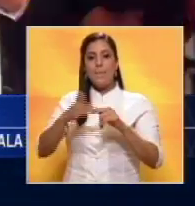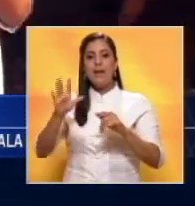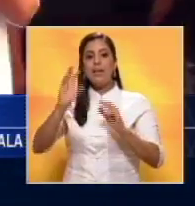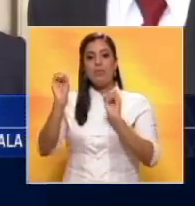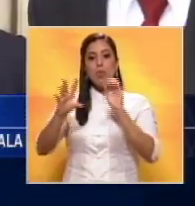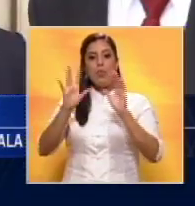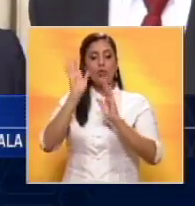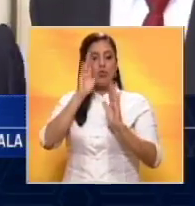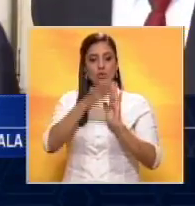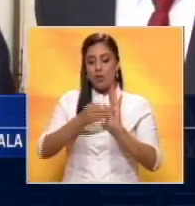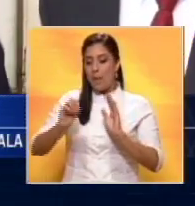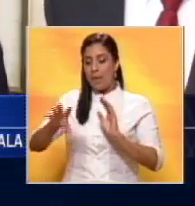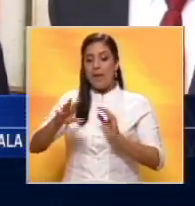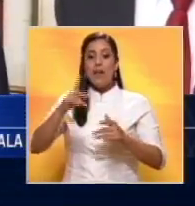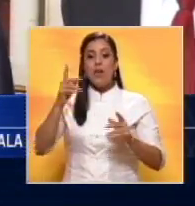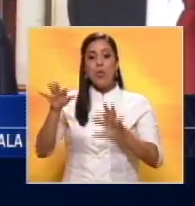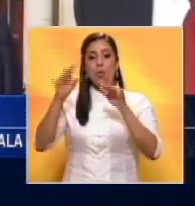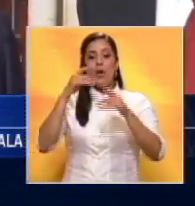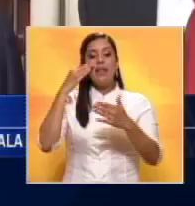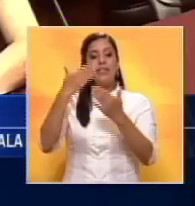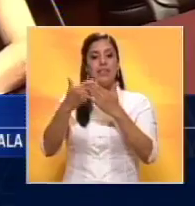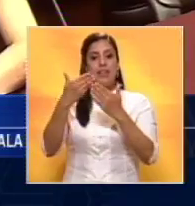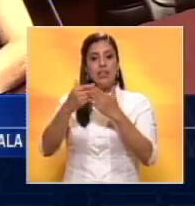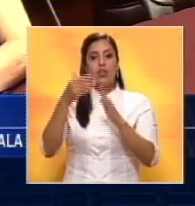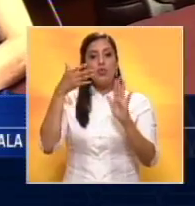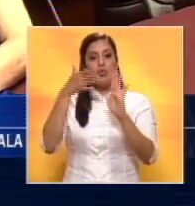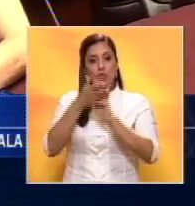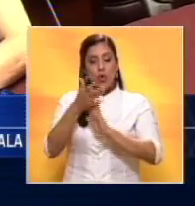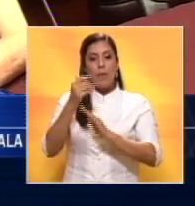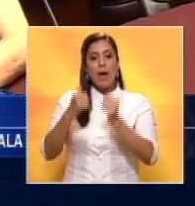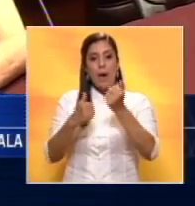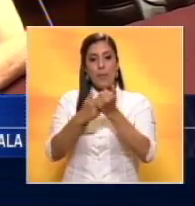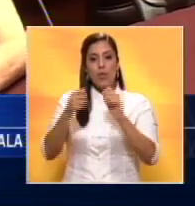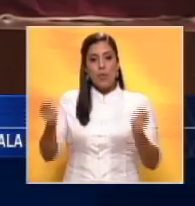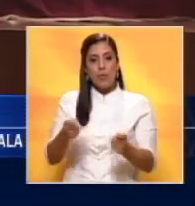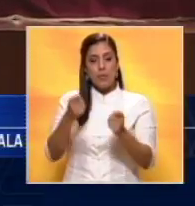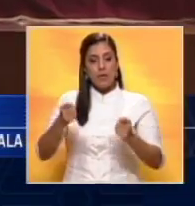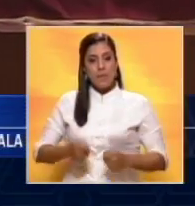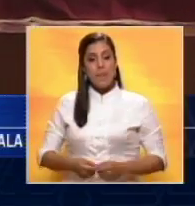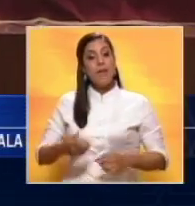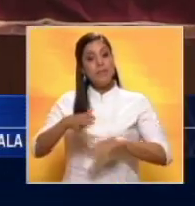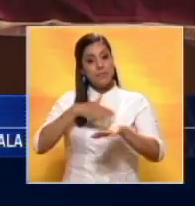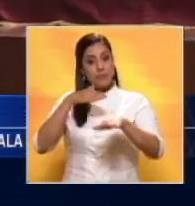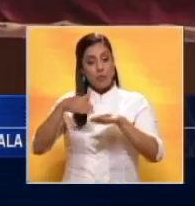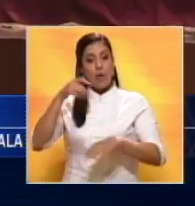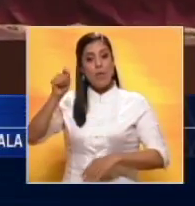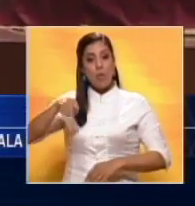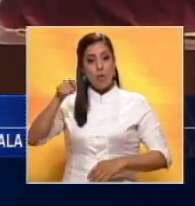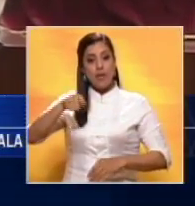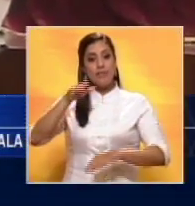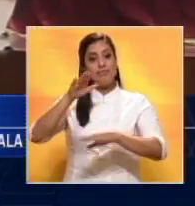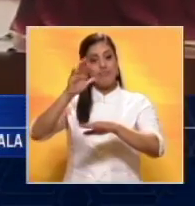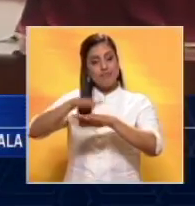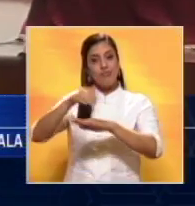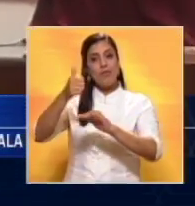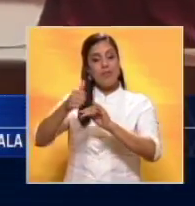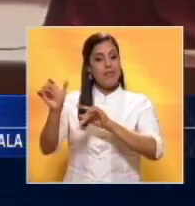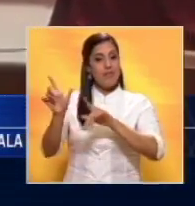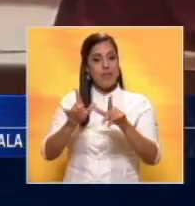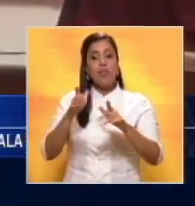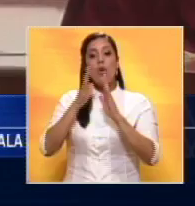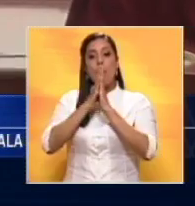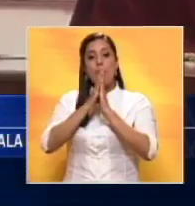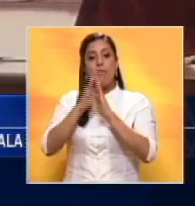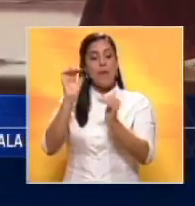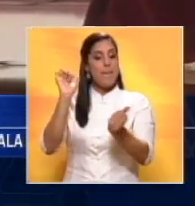presunto dinero ilícito y que manipularon testigos sobre los aportes a su campaña. Este jueves, un juez dictará su resolución sobre el